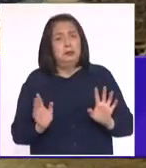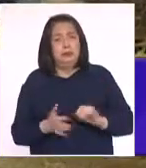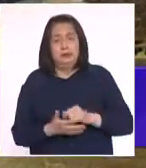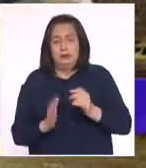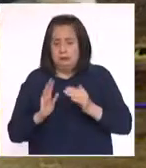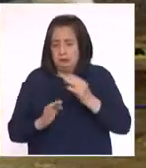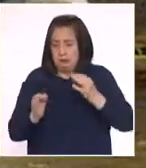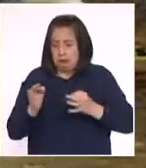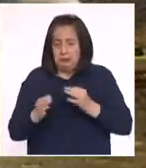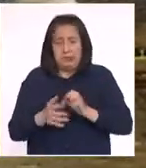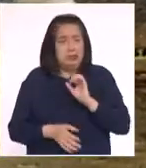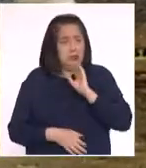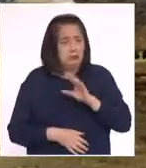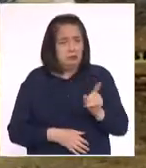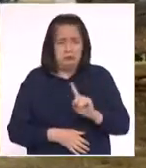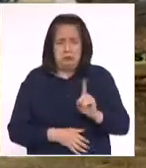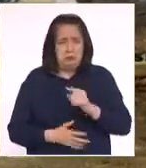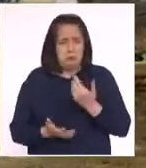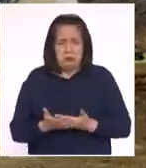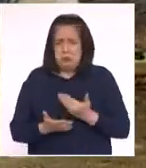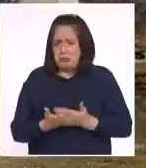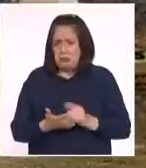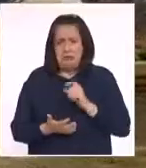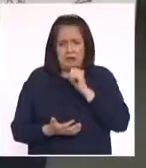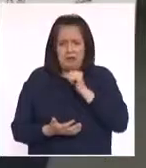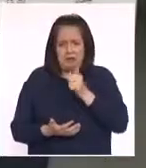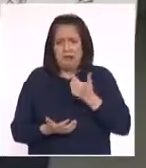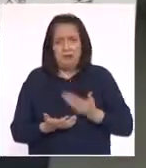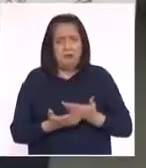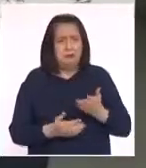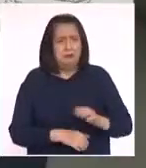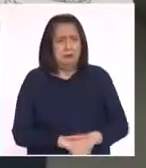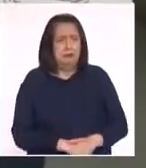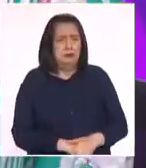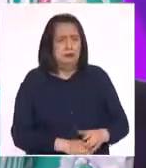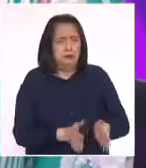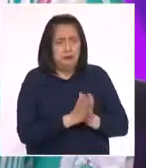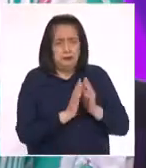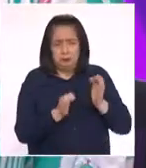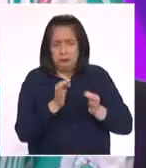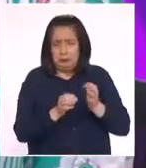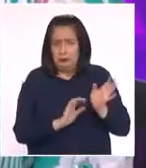Poder Judicial determinó que no había pruebas suficientes. ¡Justicia! ¡Justicia!